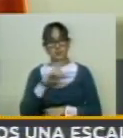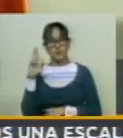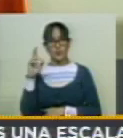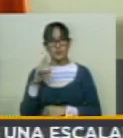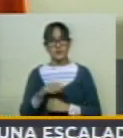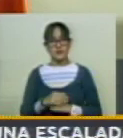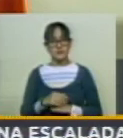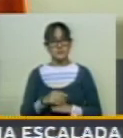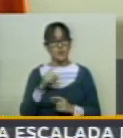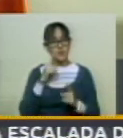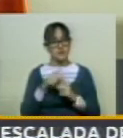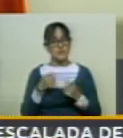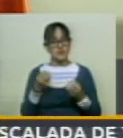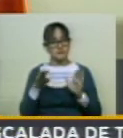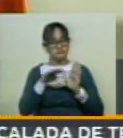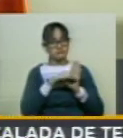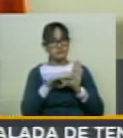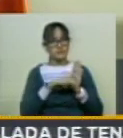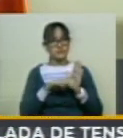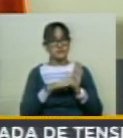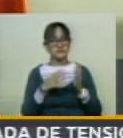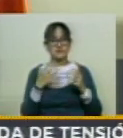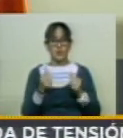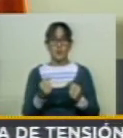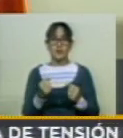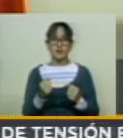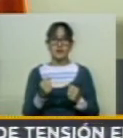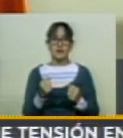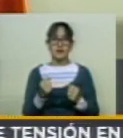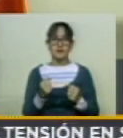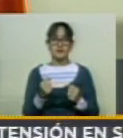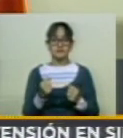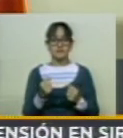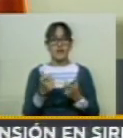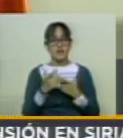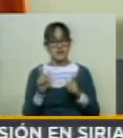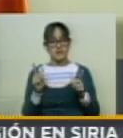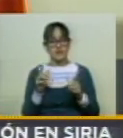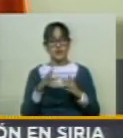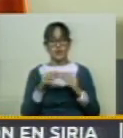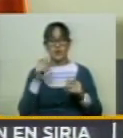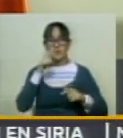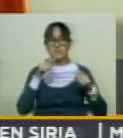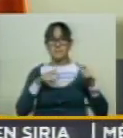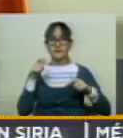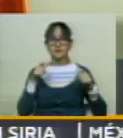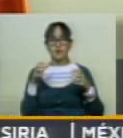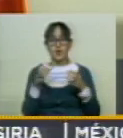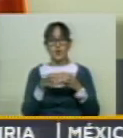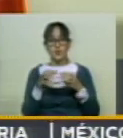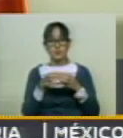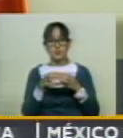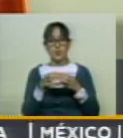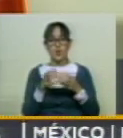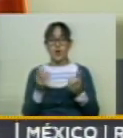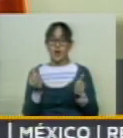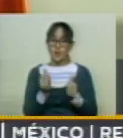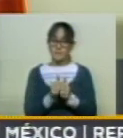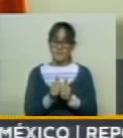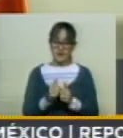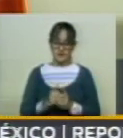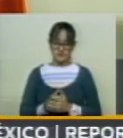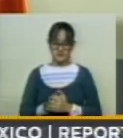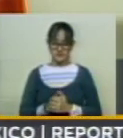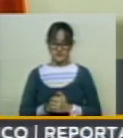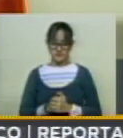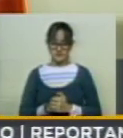con el objeto de dar garantías de seguridad y de libre tránsito para los candidatos, los partidos y los equipos que los acompañan.